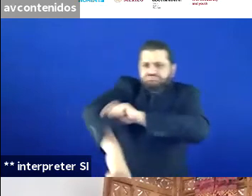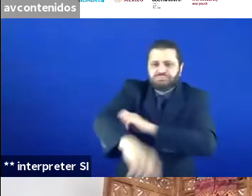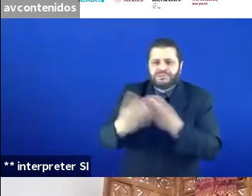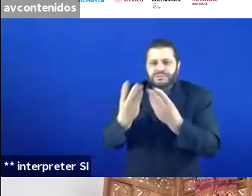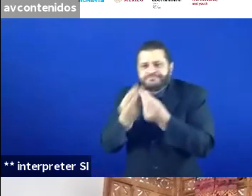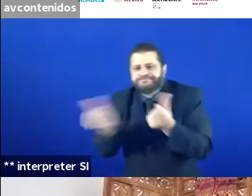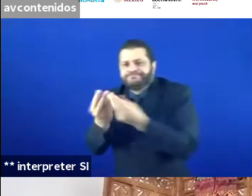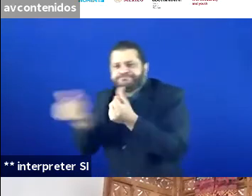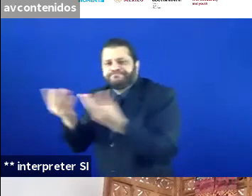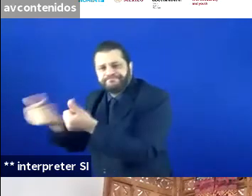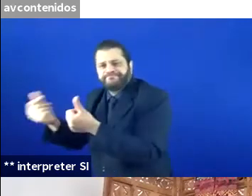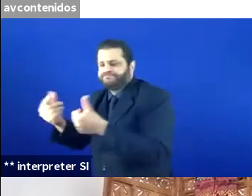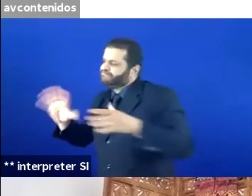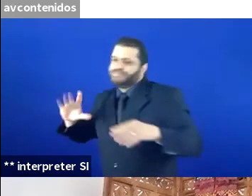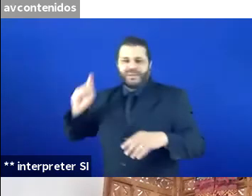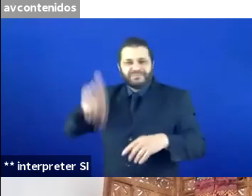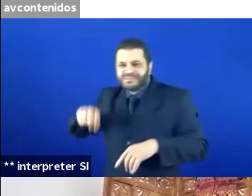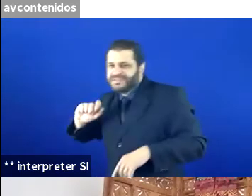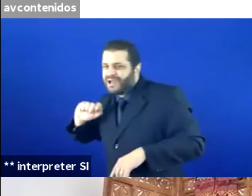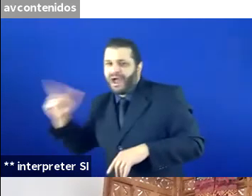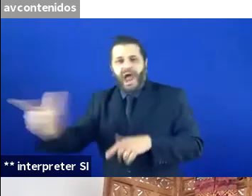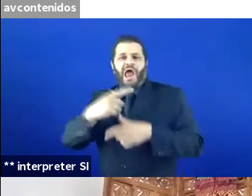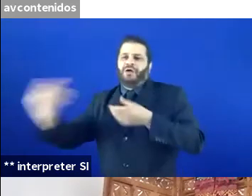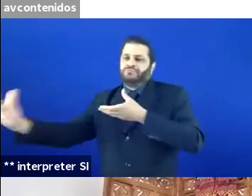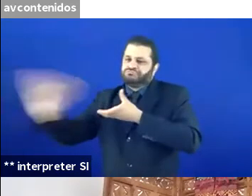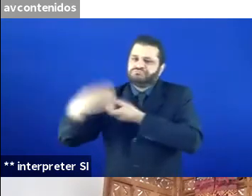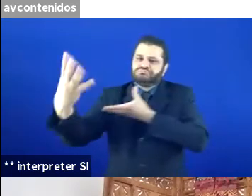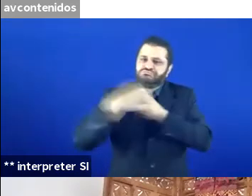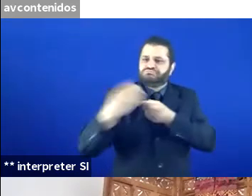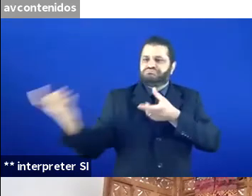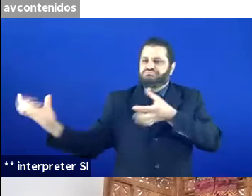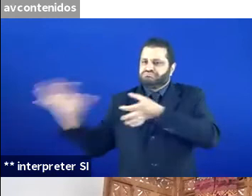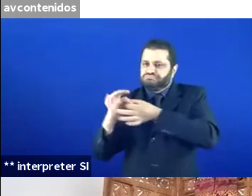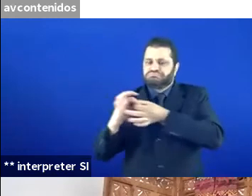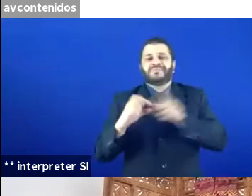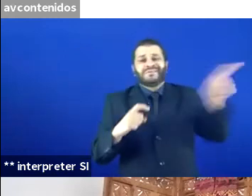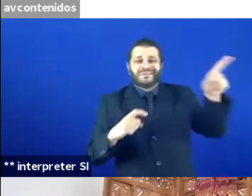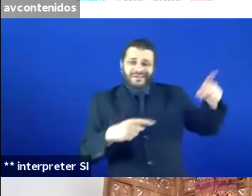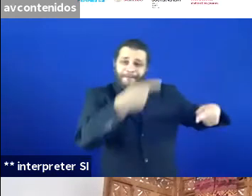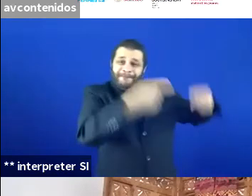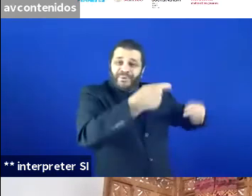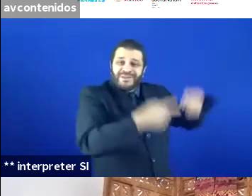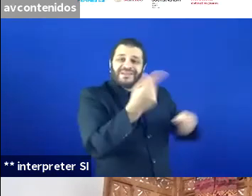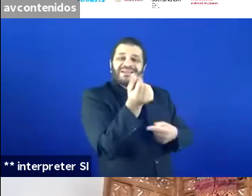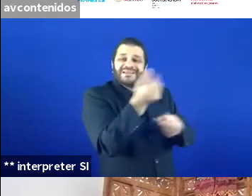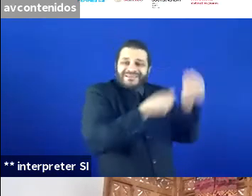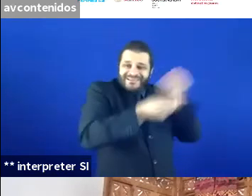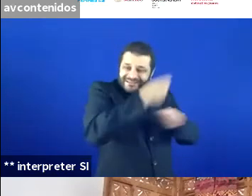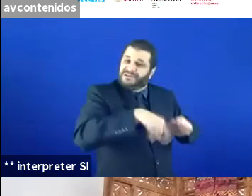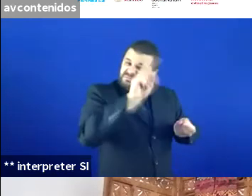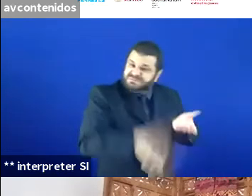apoyo político, público y financiero a activistas y movimientos de la sociedad civil y y a su lucha contra todas las formas de